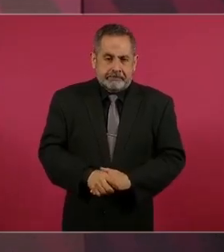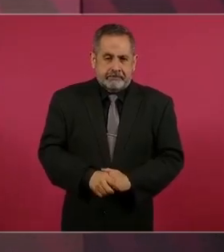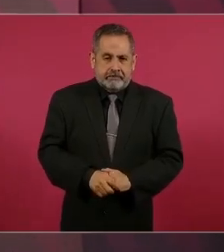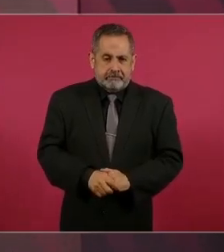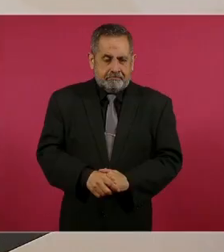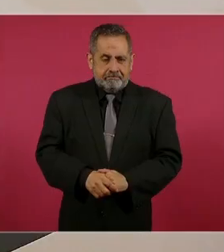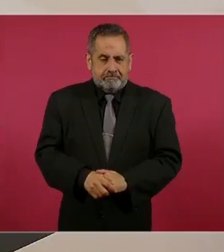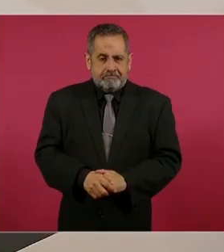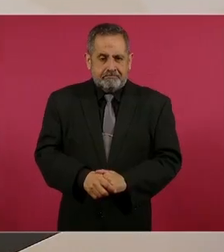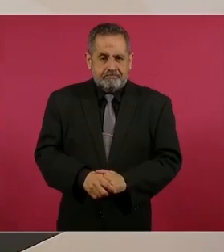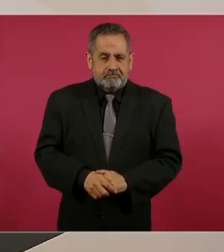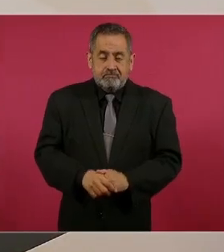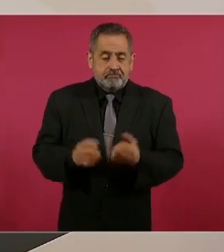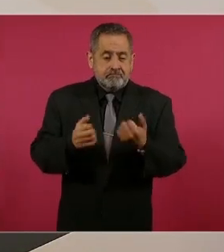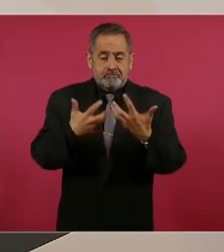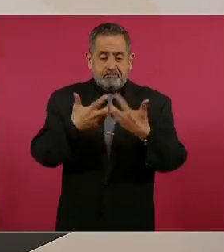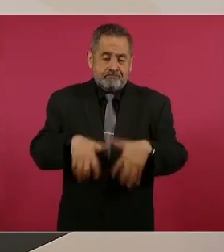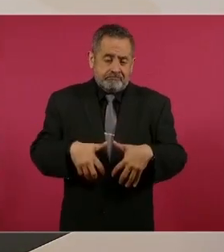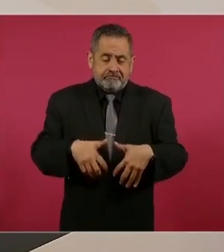Dijo ya no,